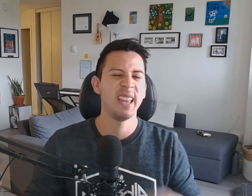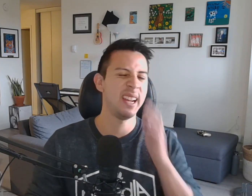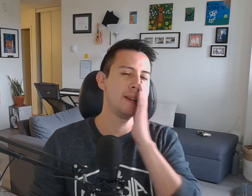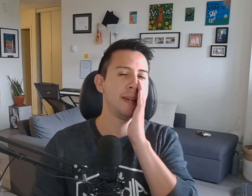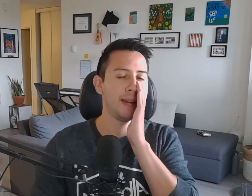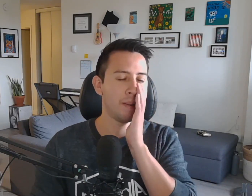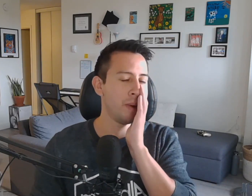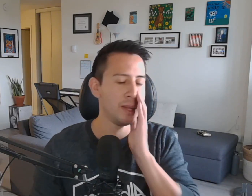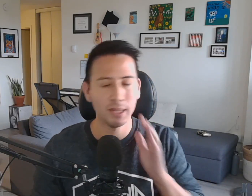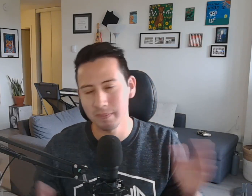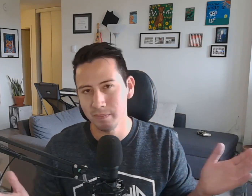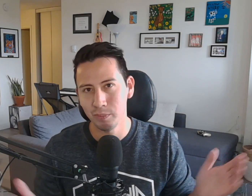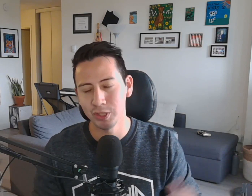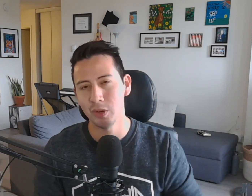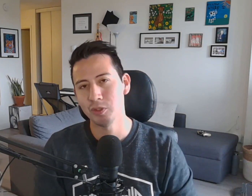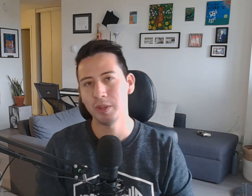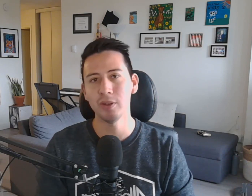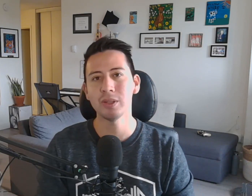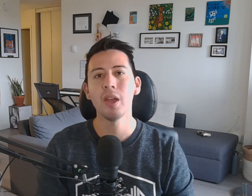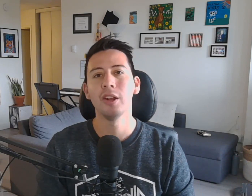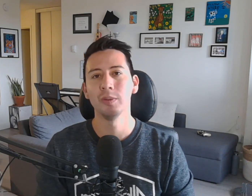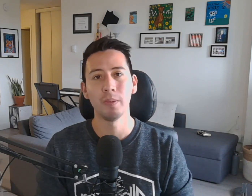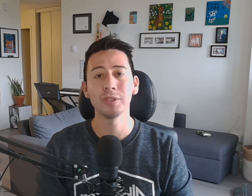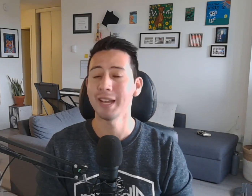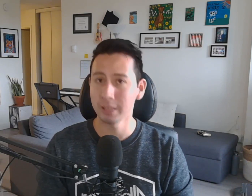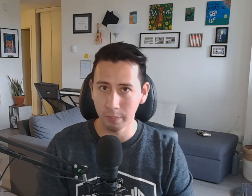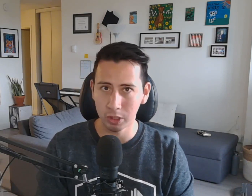y Dale click a la campanita presionamos vídeos nos vemos hasta la próxima